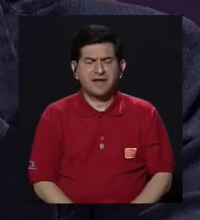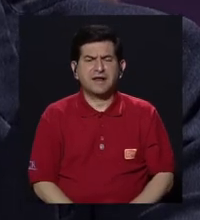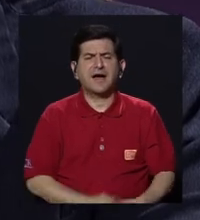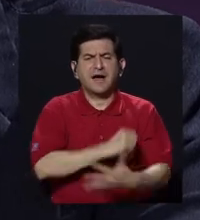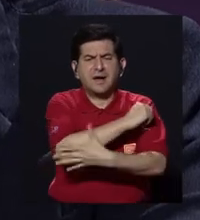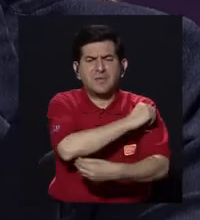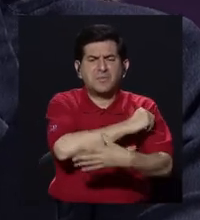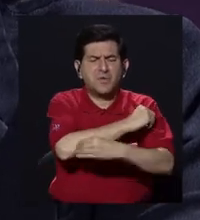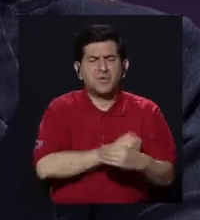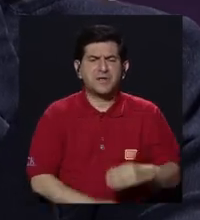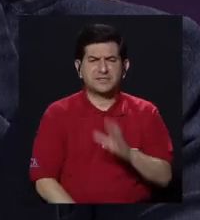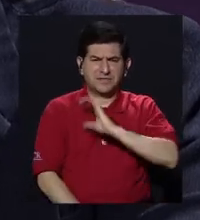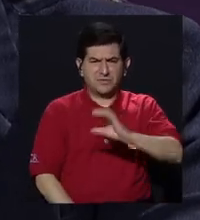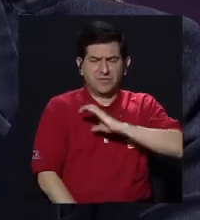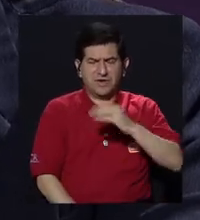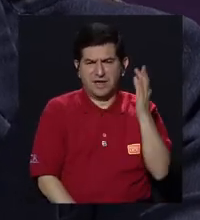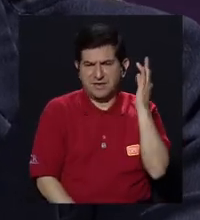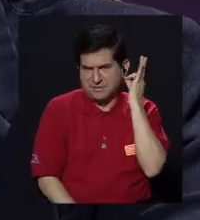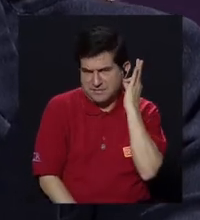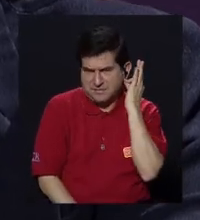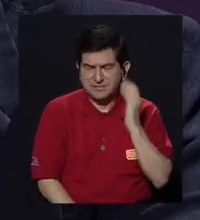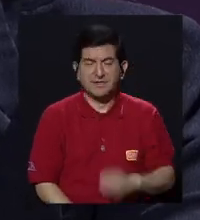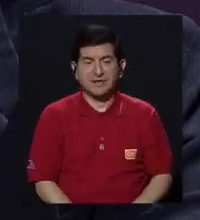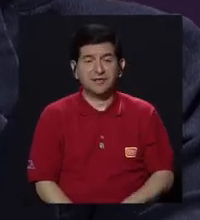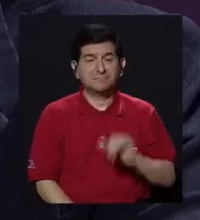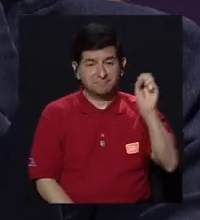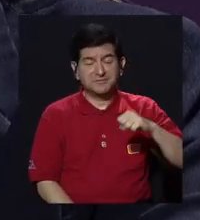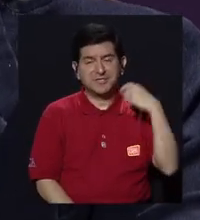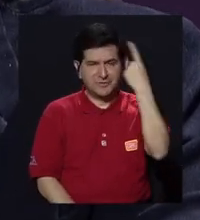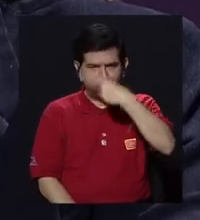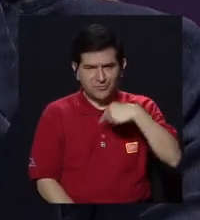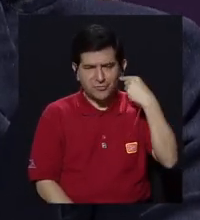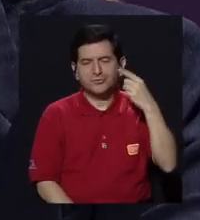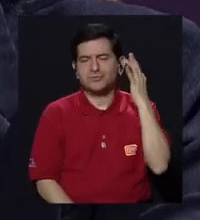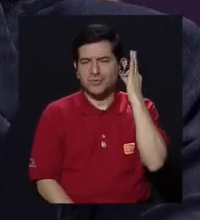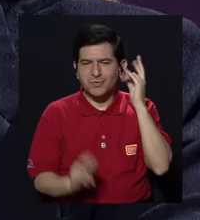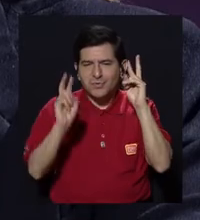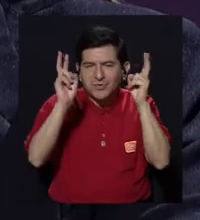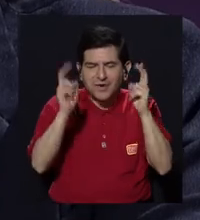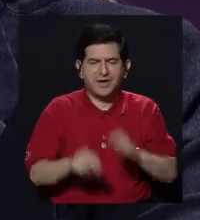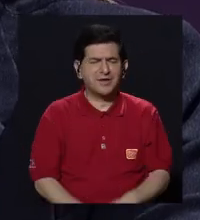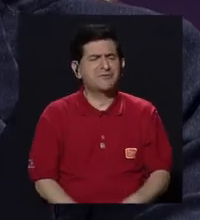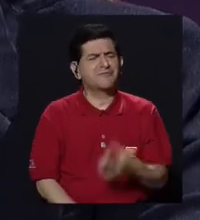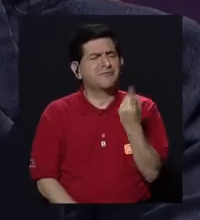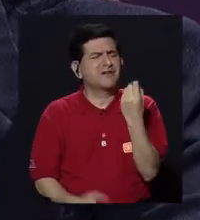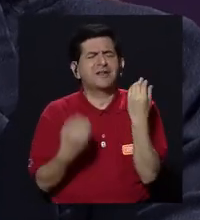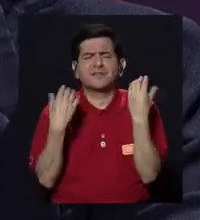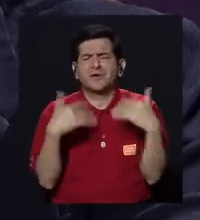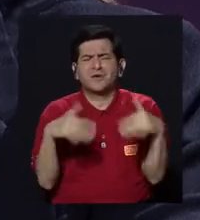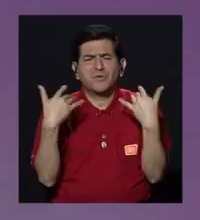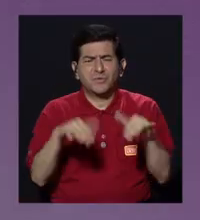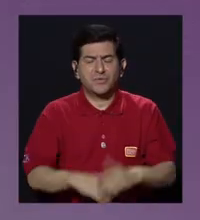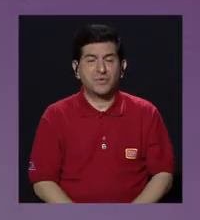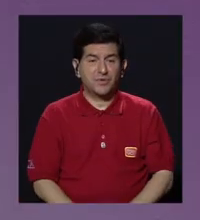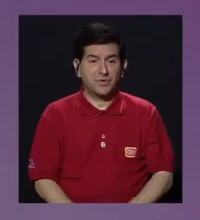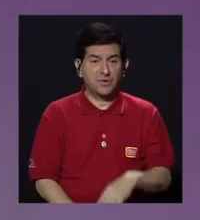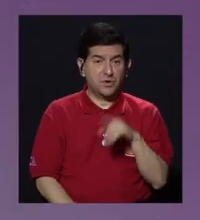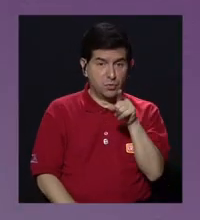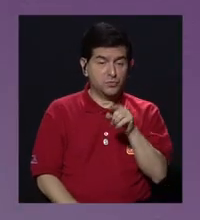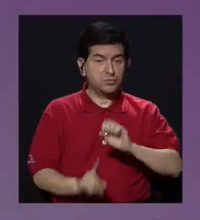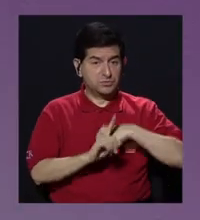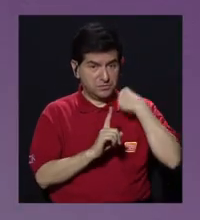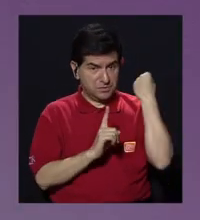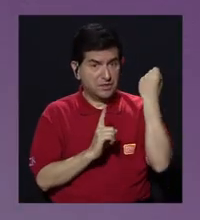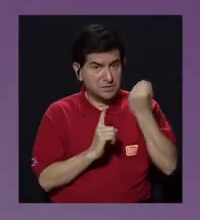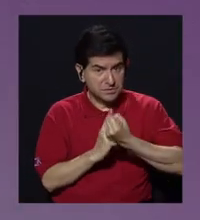la pobreza. La feminización tiene el rostro de mujer. Todavía falta mucho por alcanzar. Doña Gladys, vea que usted nos pone en un panorama